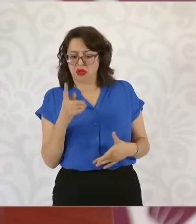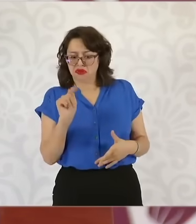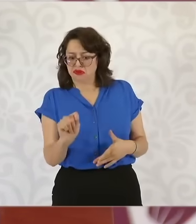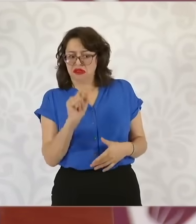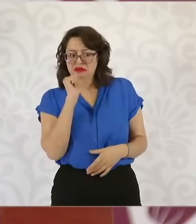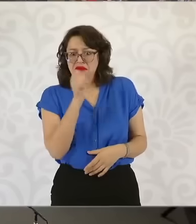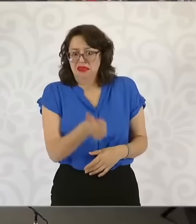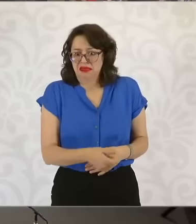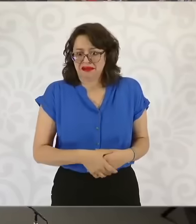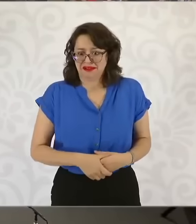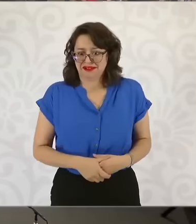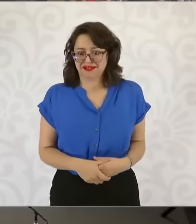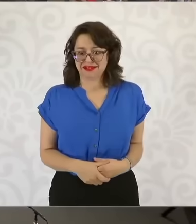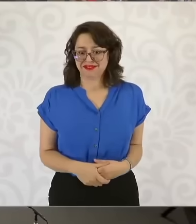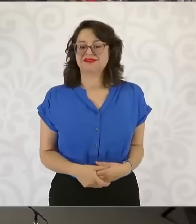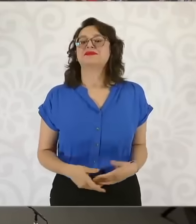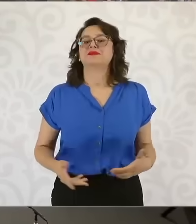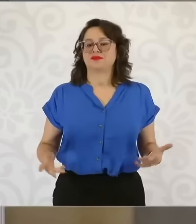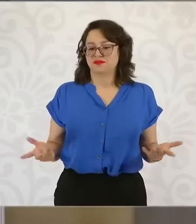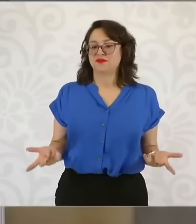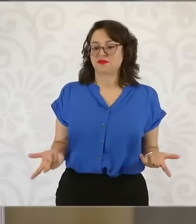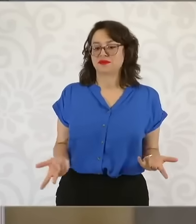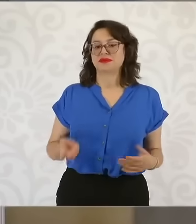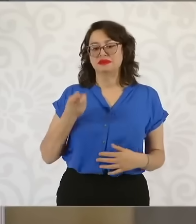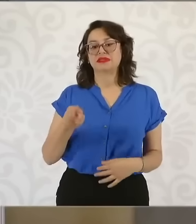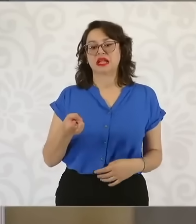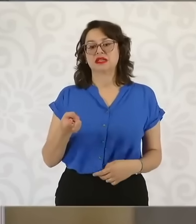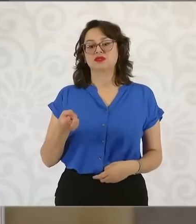listas. Justo señala el caso específico de Nuevo León,